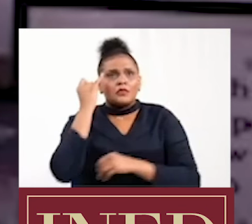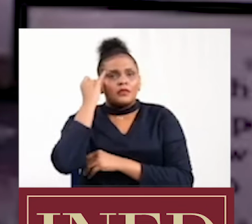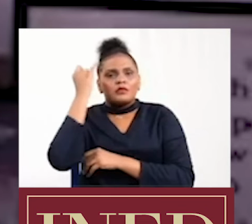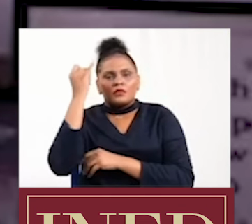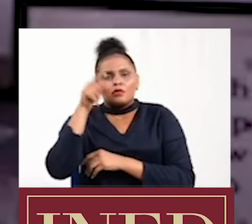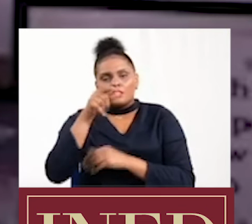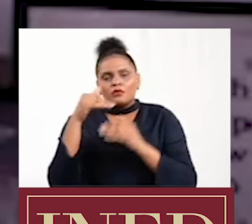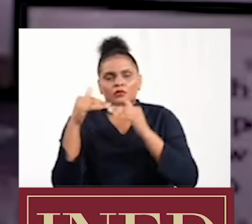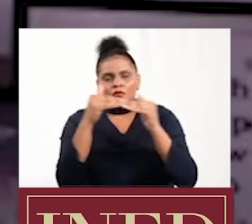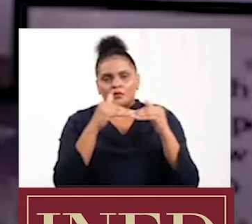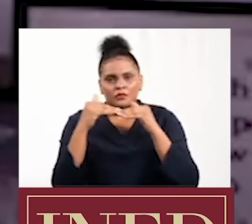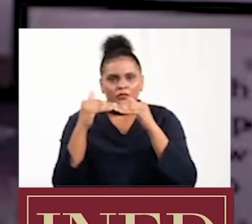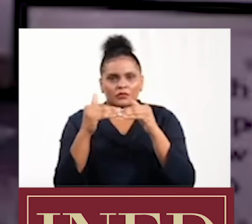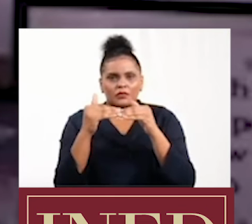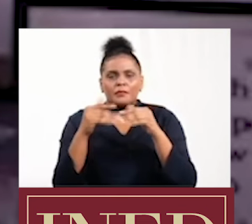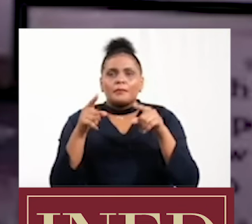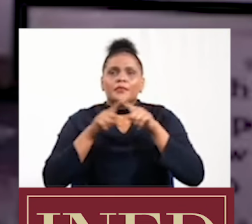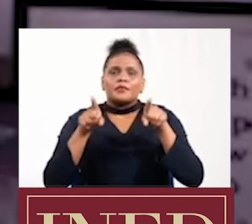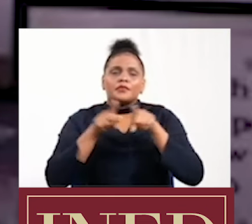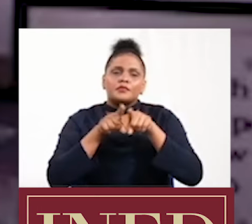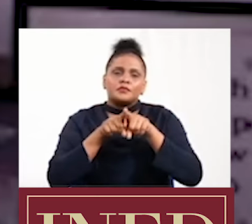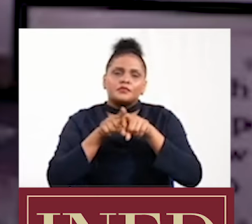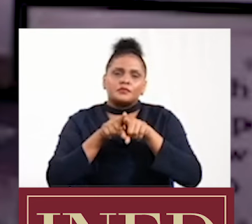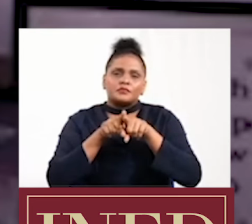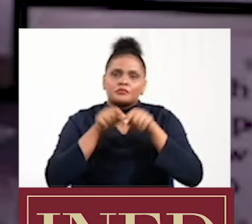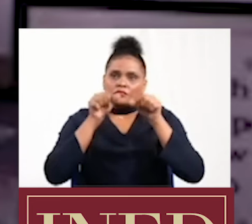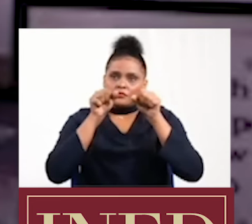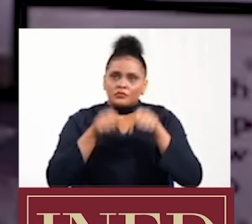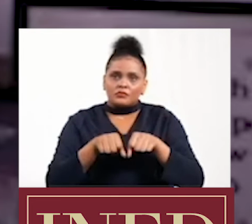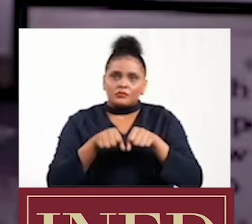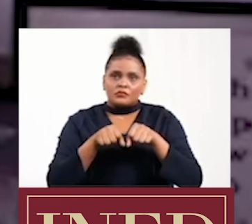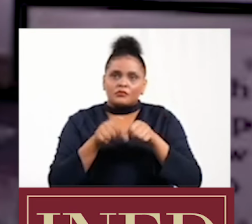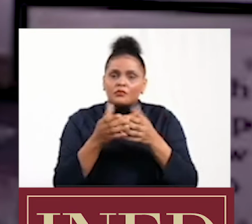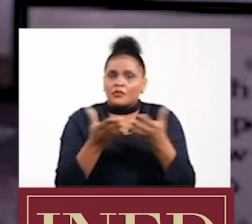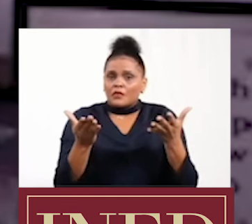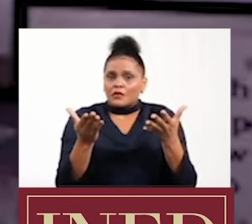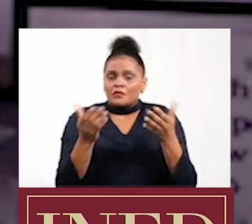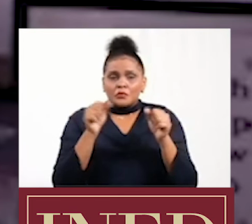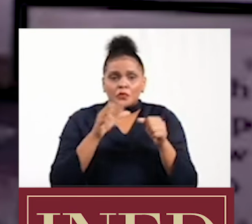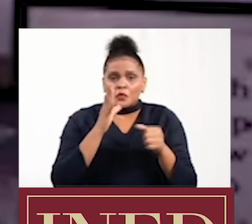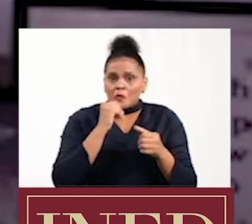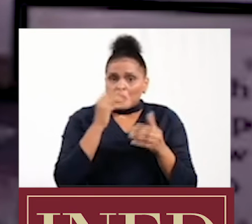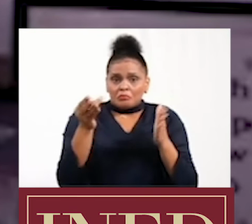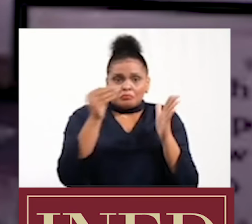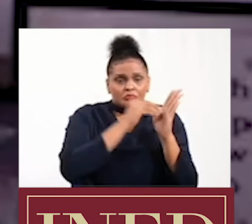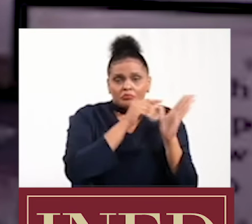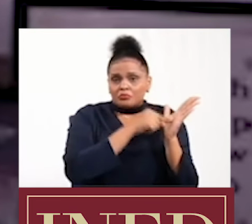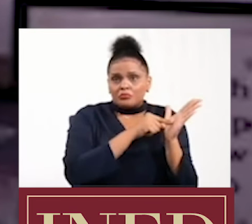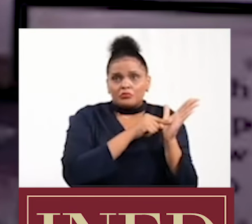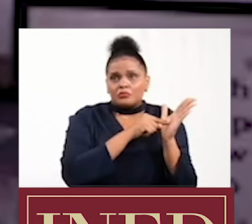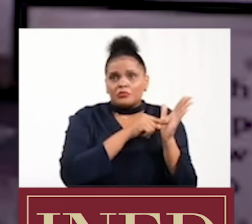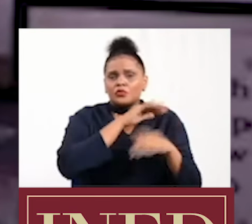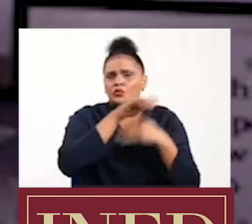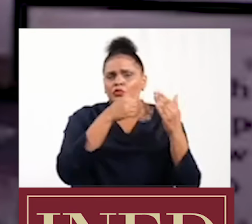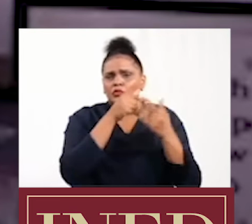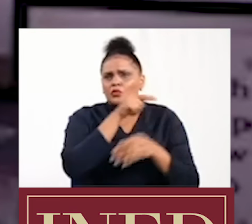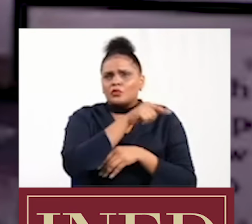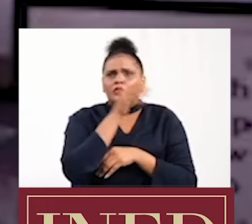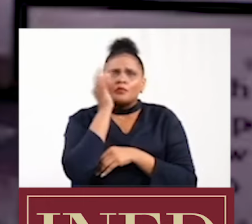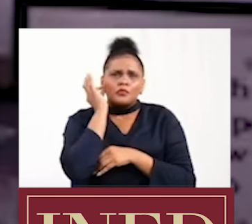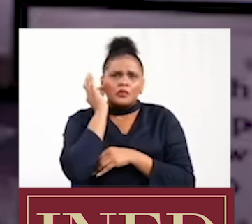de la igualdad y que no hemos podido de alguna manera cumplir dentro de la democracia representativa porque las mujeres